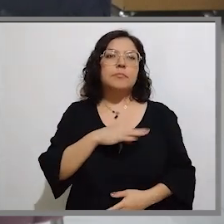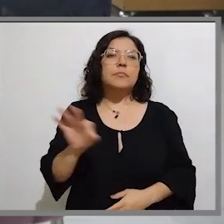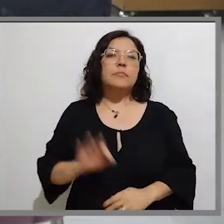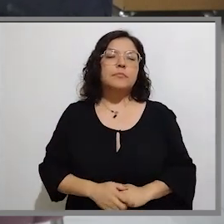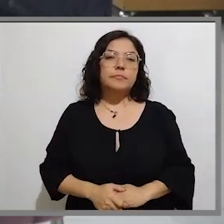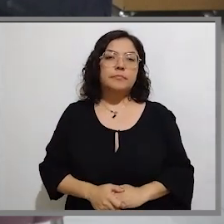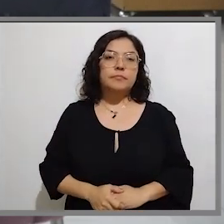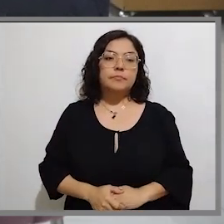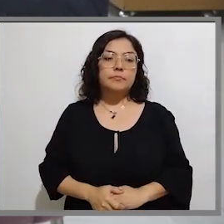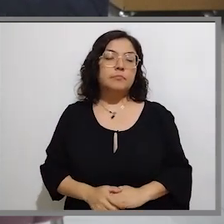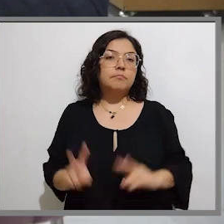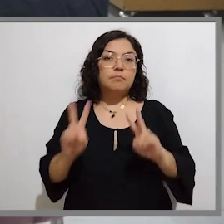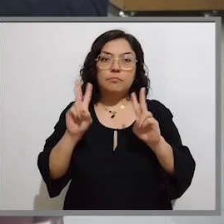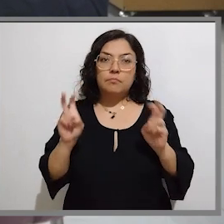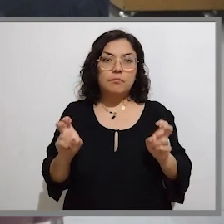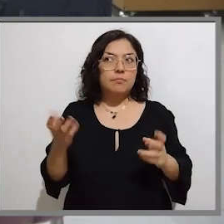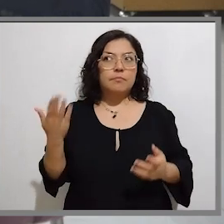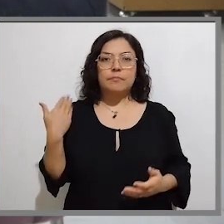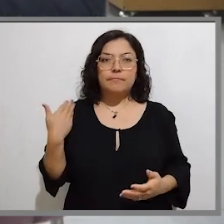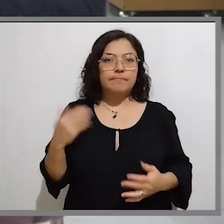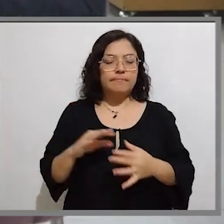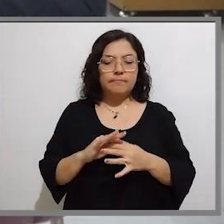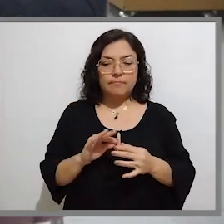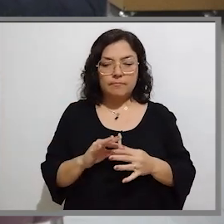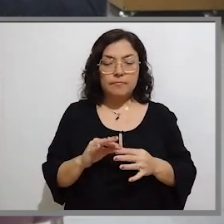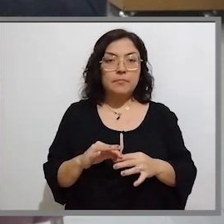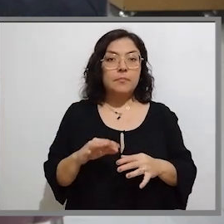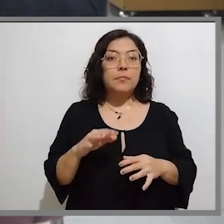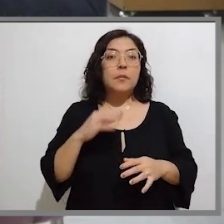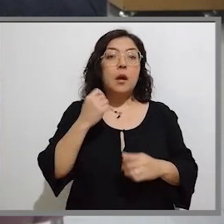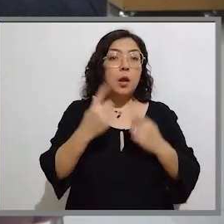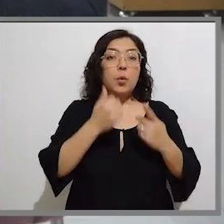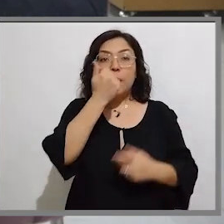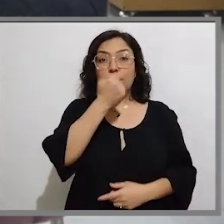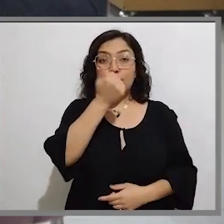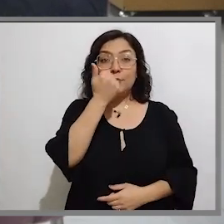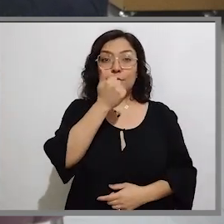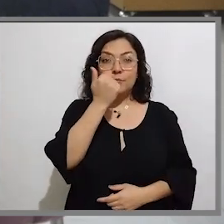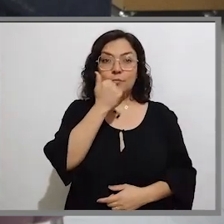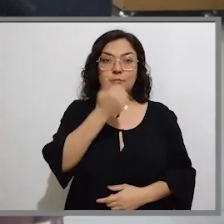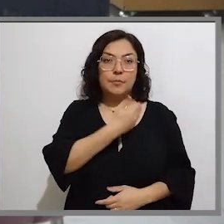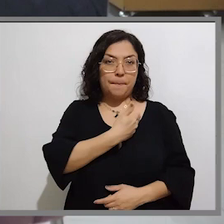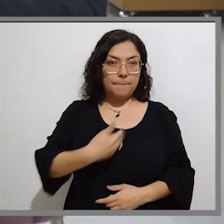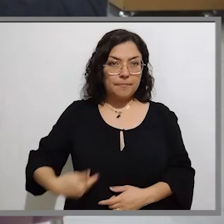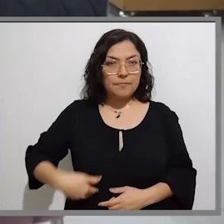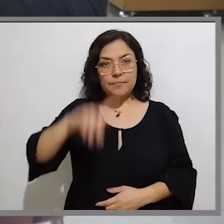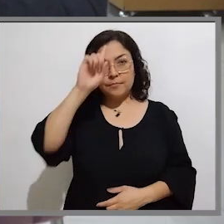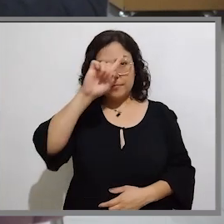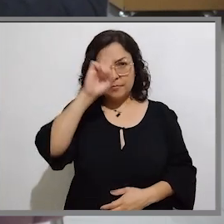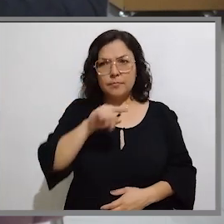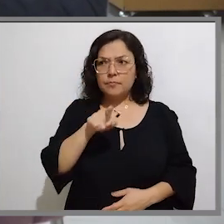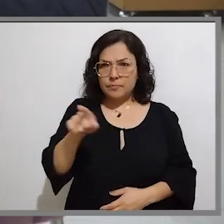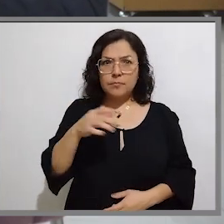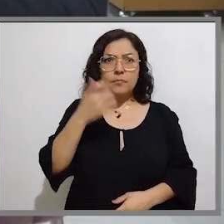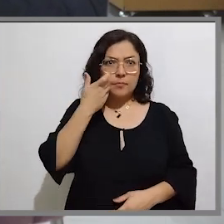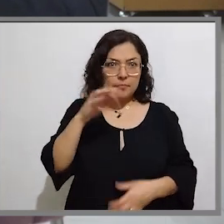que puedan ser objeto de votación. Por ejemplo, hace poco tuvimos ahí sociedades de alumnos también, elecciones de consejerías